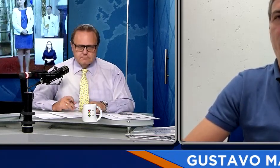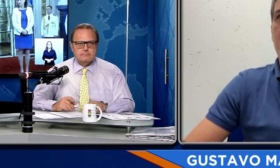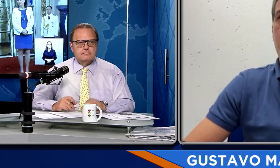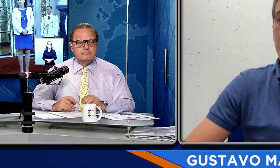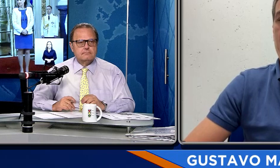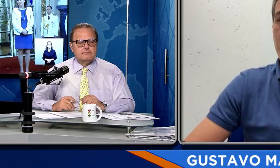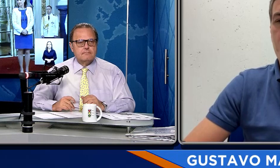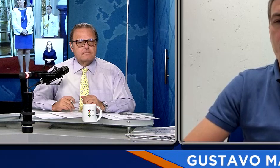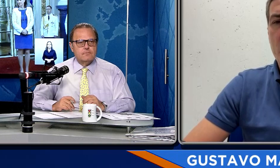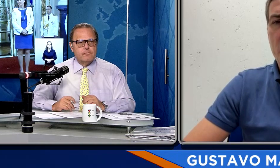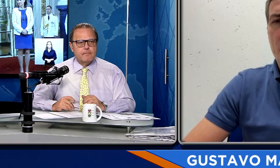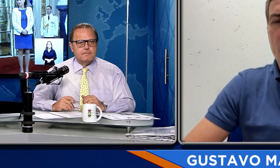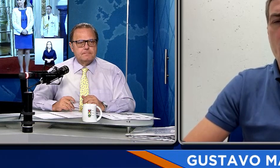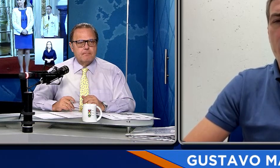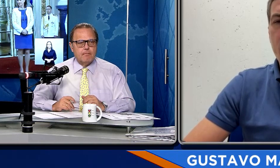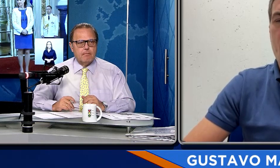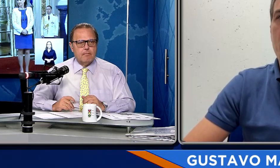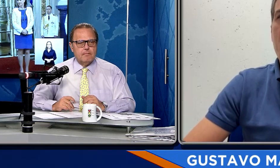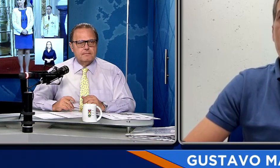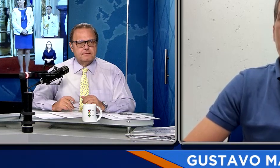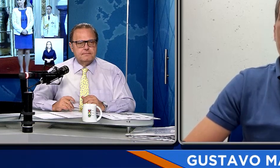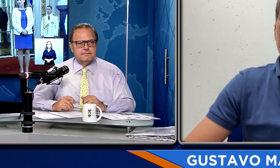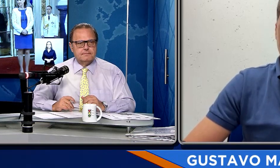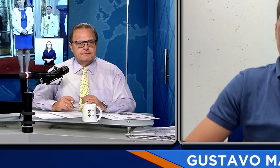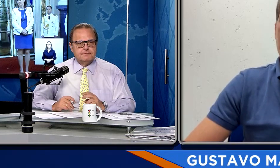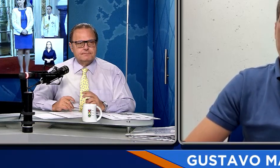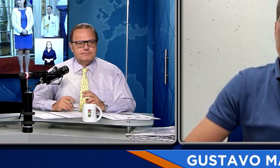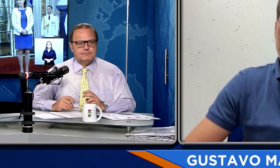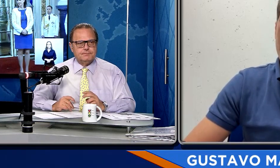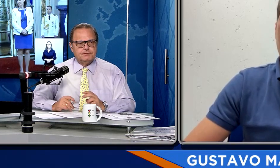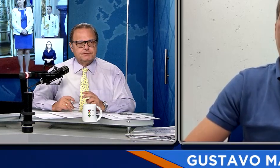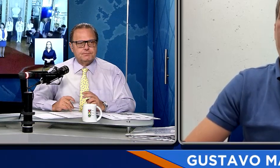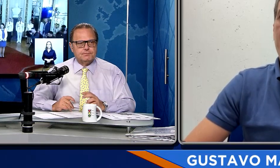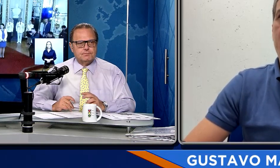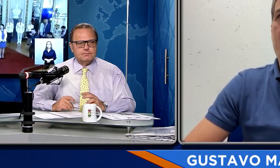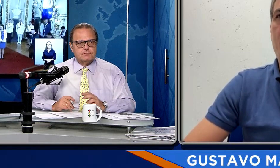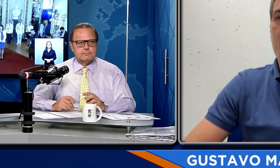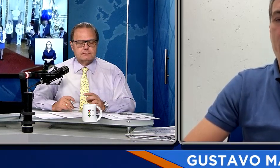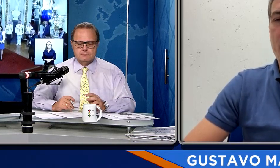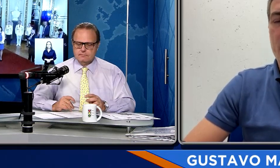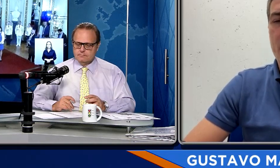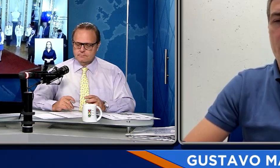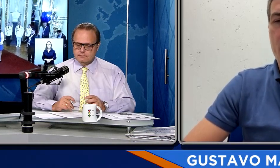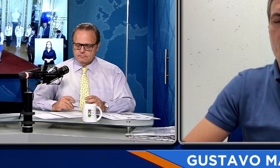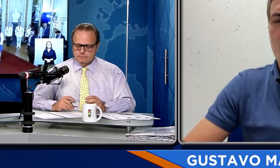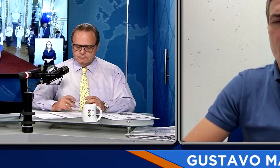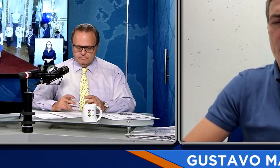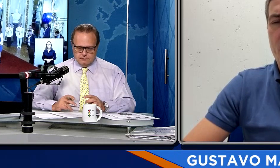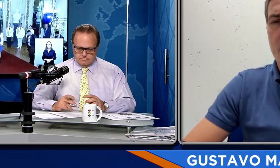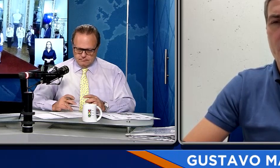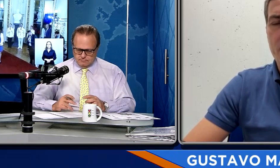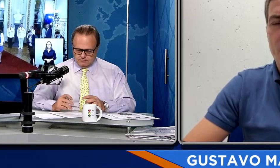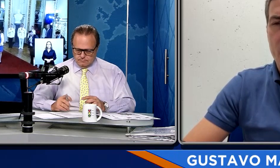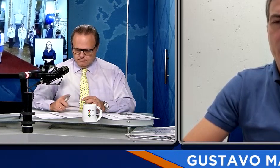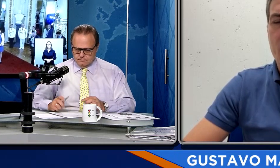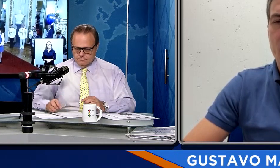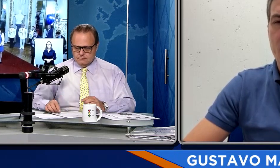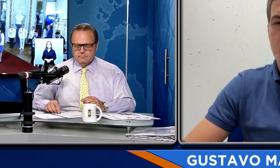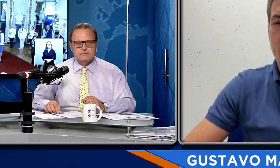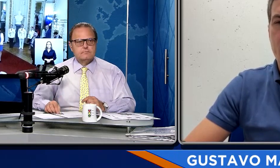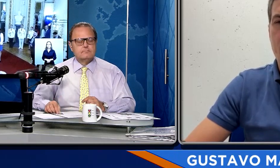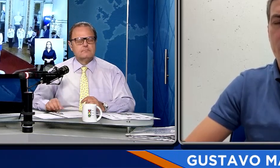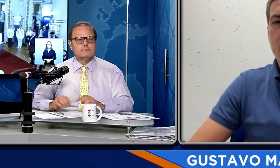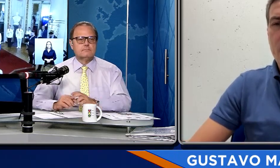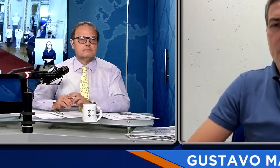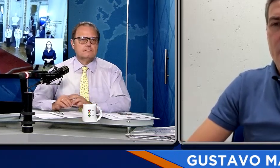primario antes de impuestos era de 2 billones con b eh después del pago de intereses de la de 100 de 1,5 billones pues ha quedado en